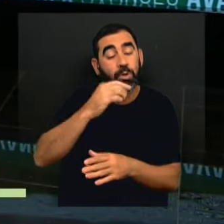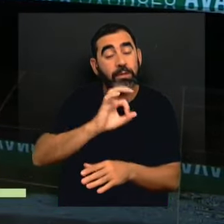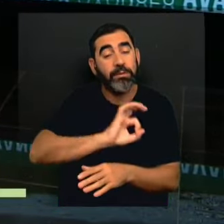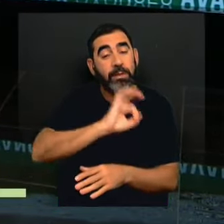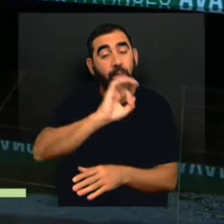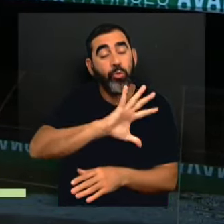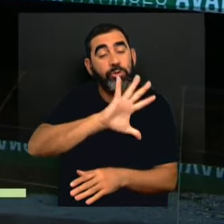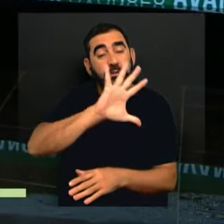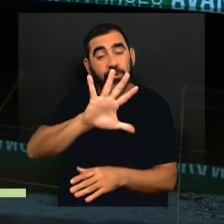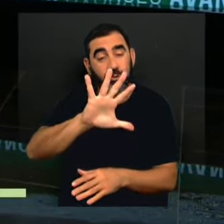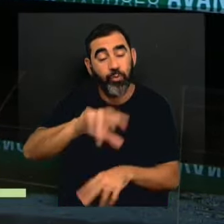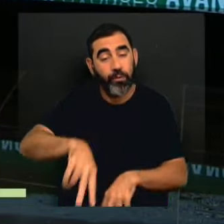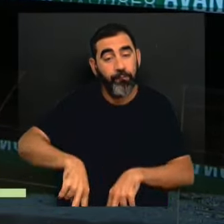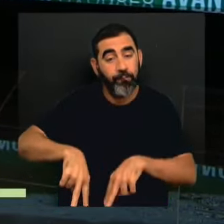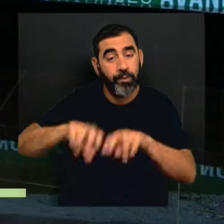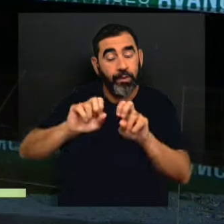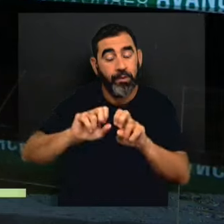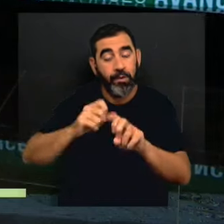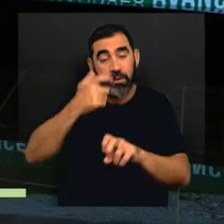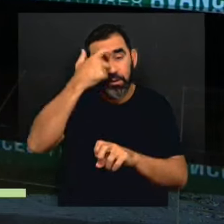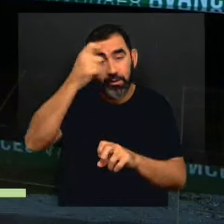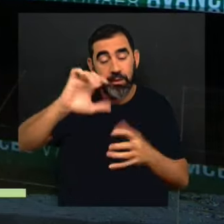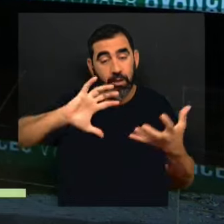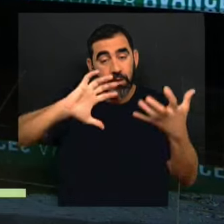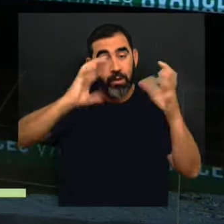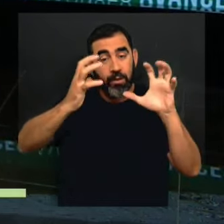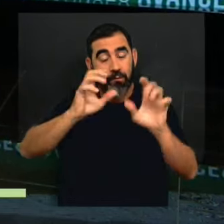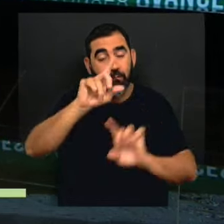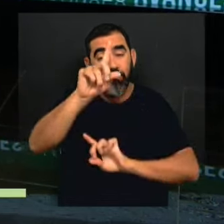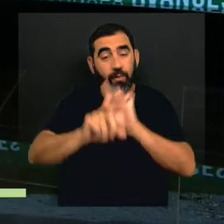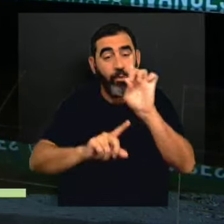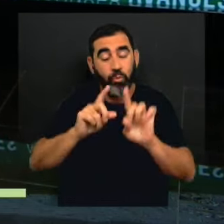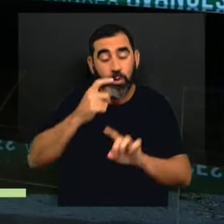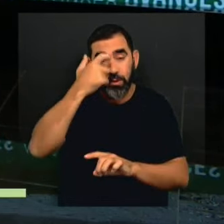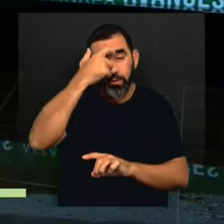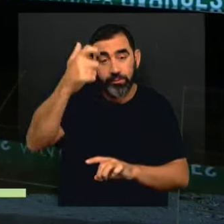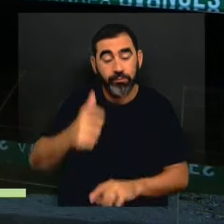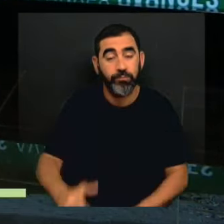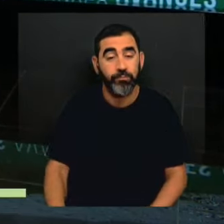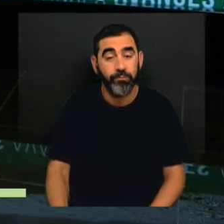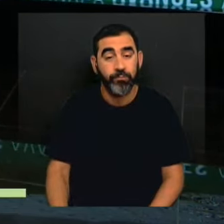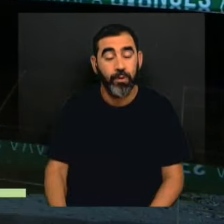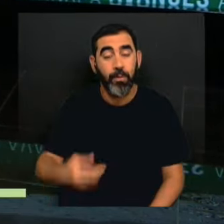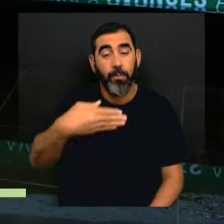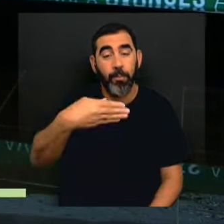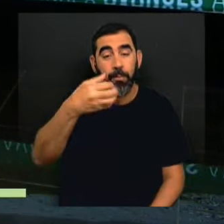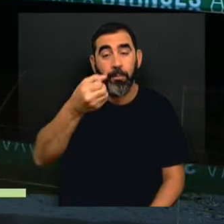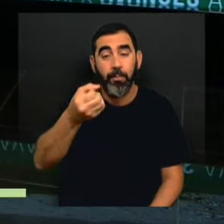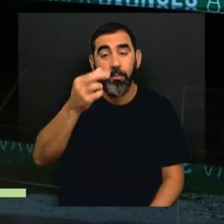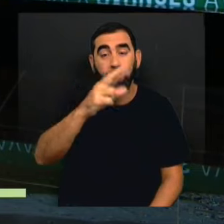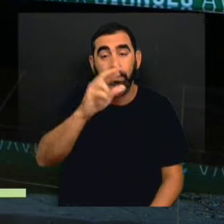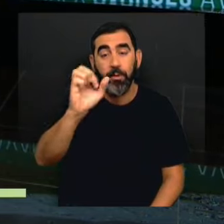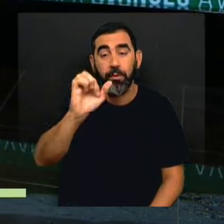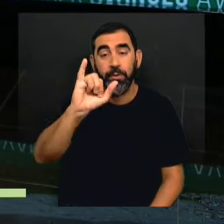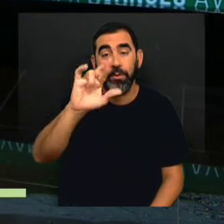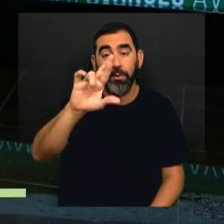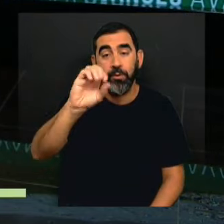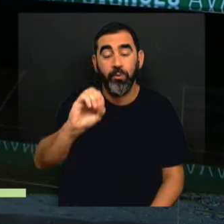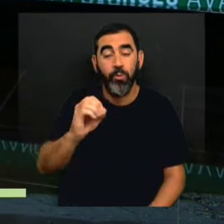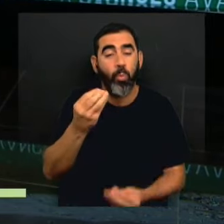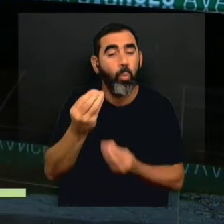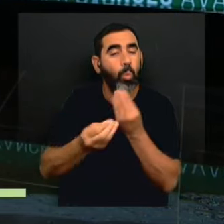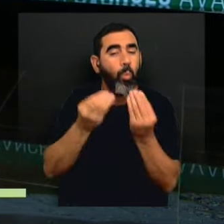investigador y bueno grado C de ciencias de la atmósfera de la facultad de ciencias Marcelo barreiro para ver eh De cuál